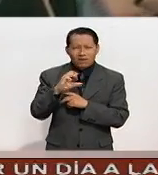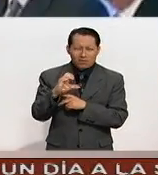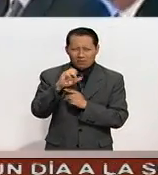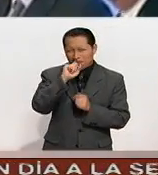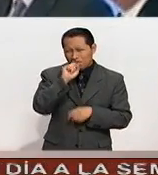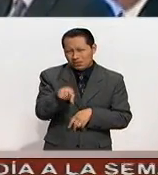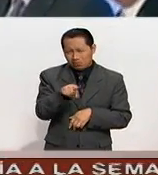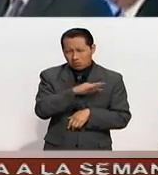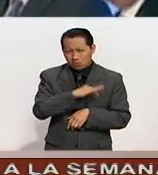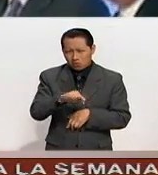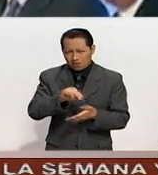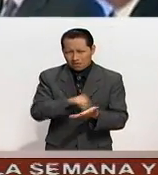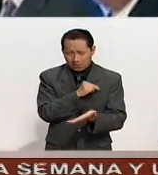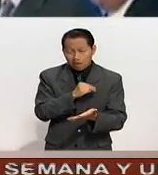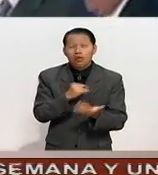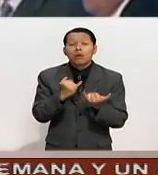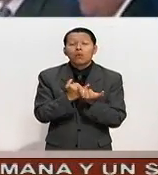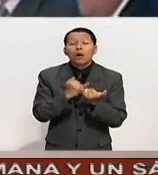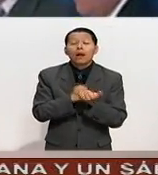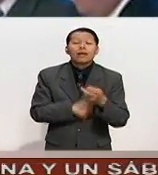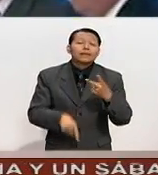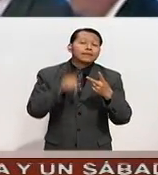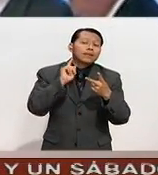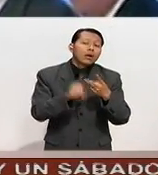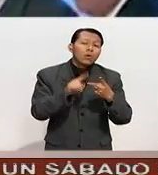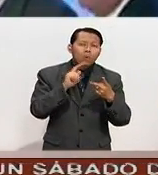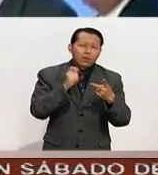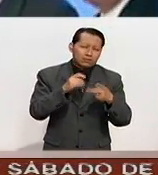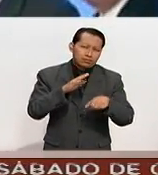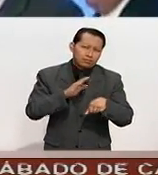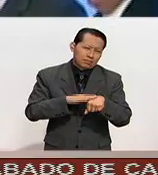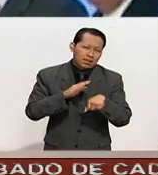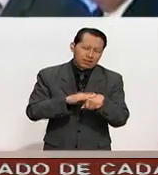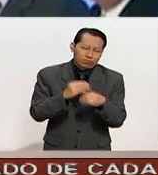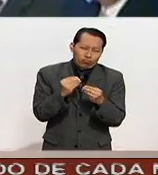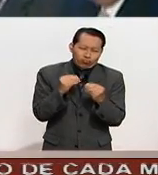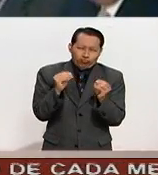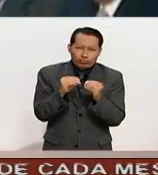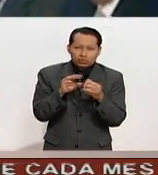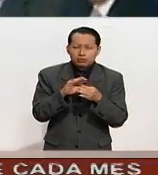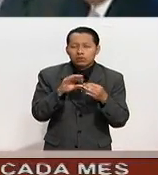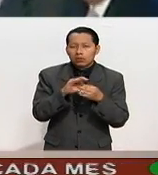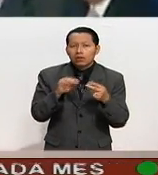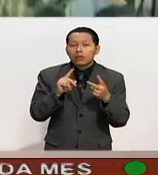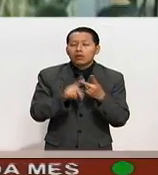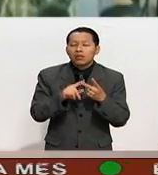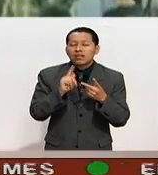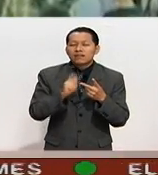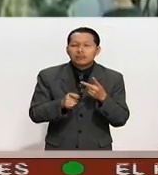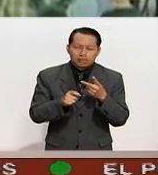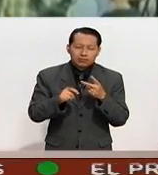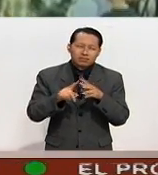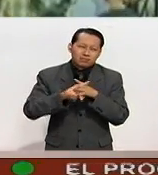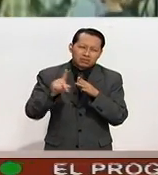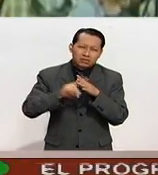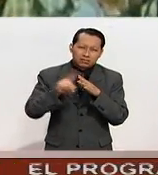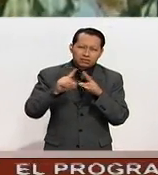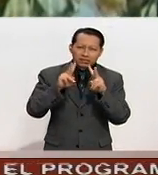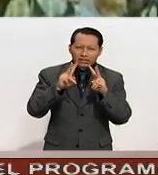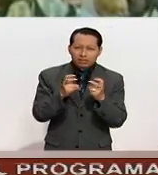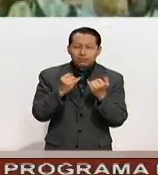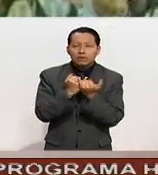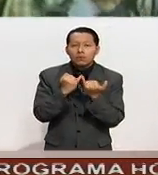Y el segundo, que es el más fuerte de todos, porque es el más polémico, sin embargo, es el tema de la migración. Sin duda